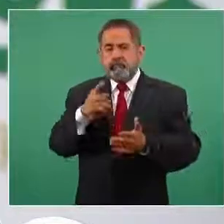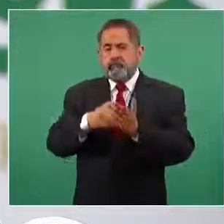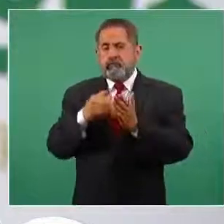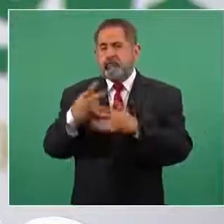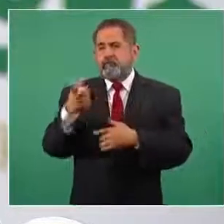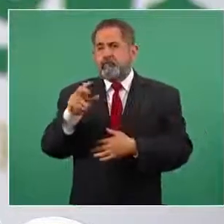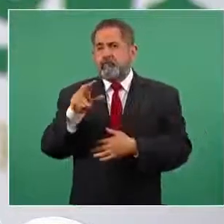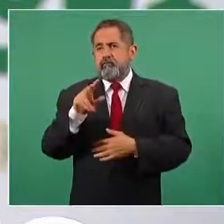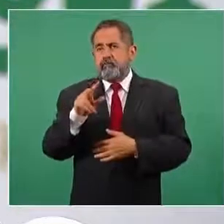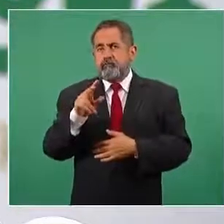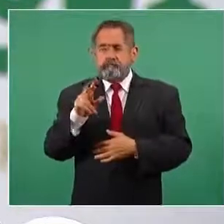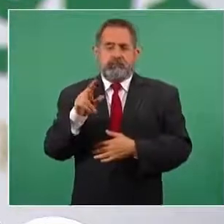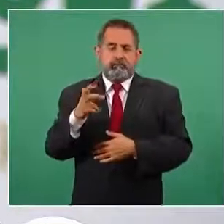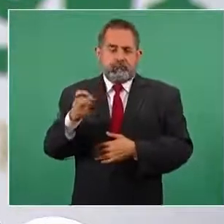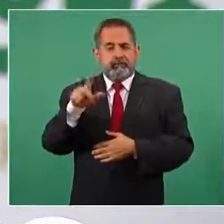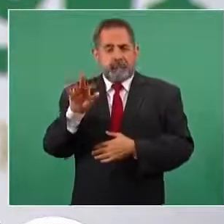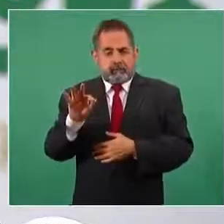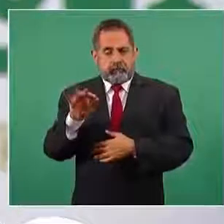2.028.140.